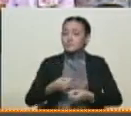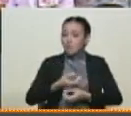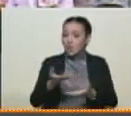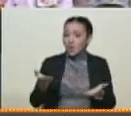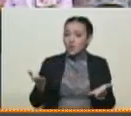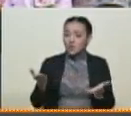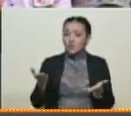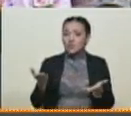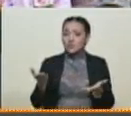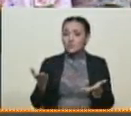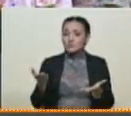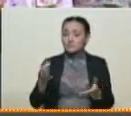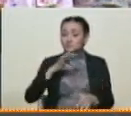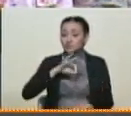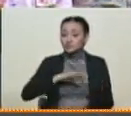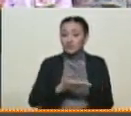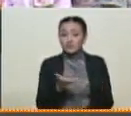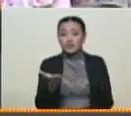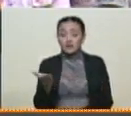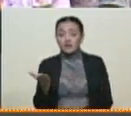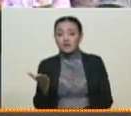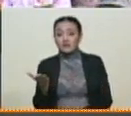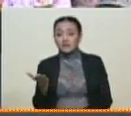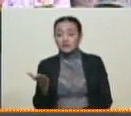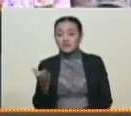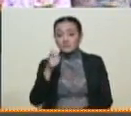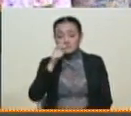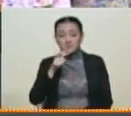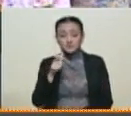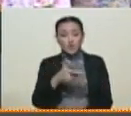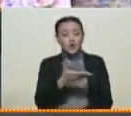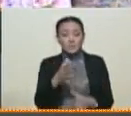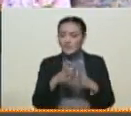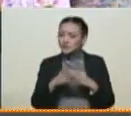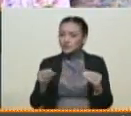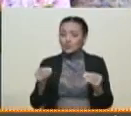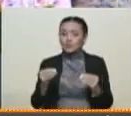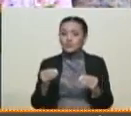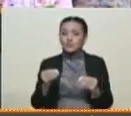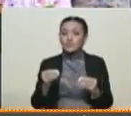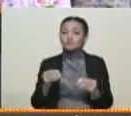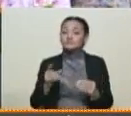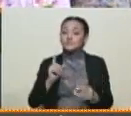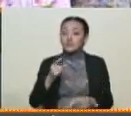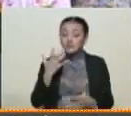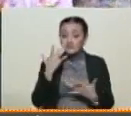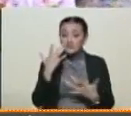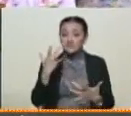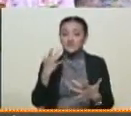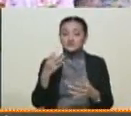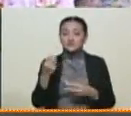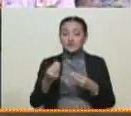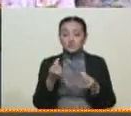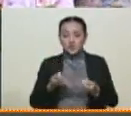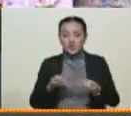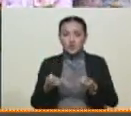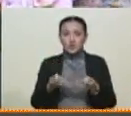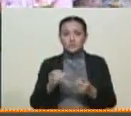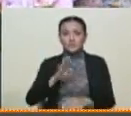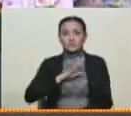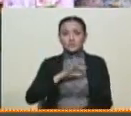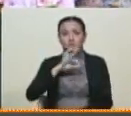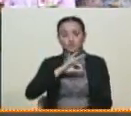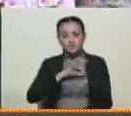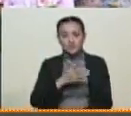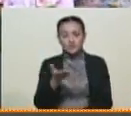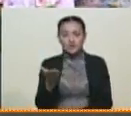servicios para la sociedad, para una sociedad digna. Y eso debe empezar a verse también en la dimensión económica de una sociedad. Y